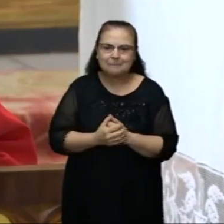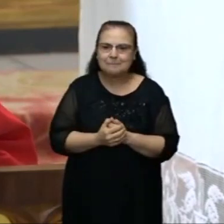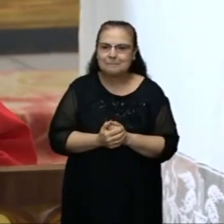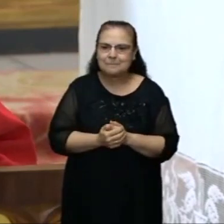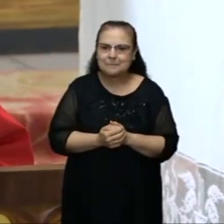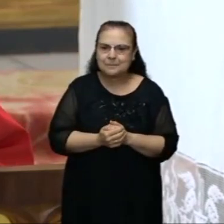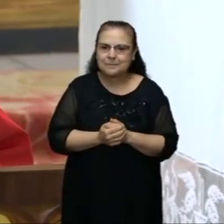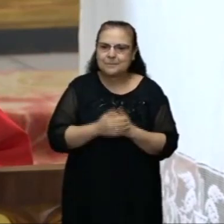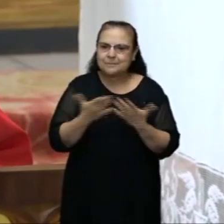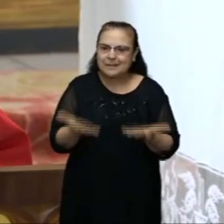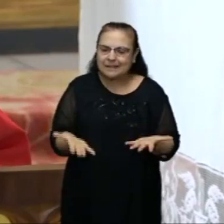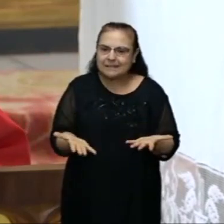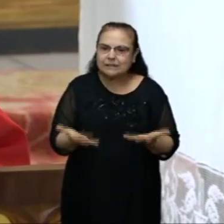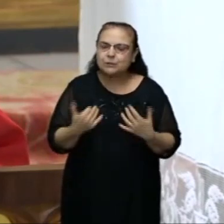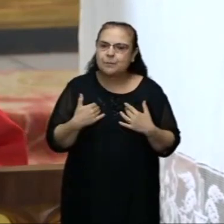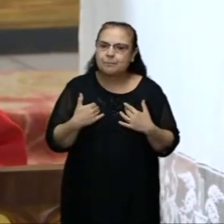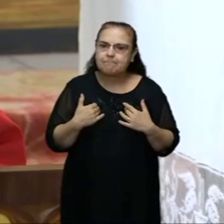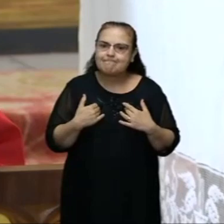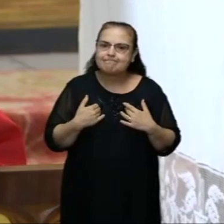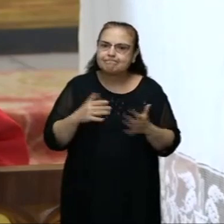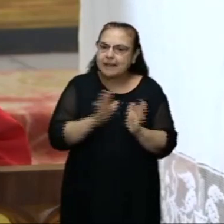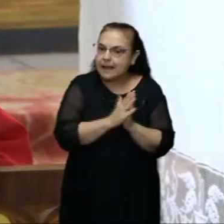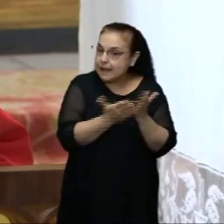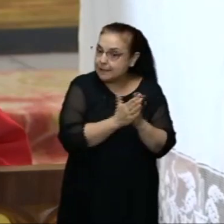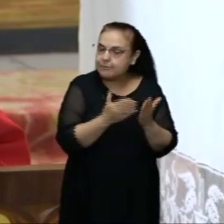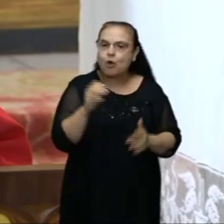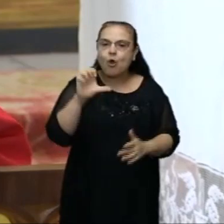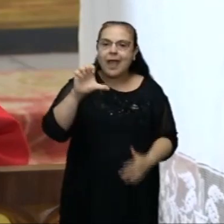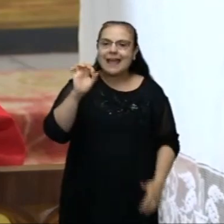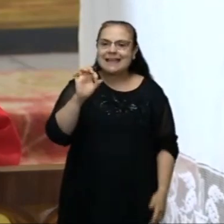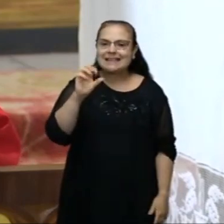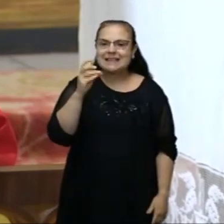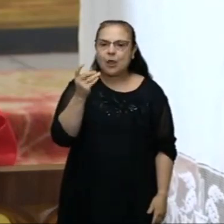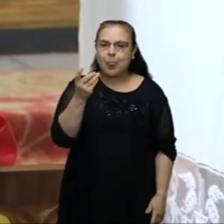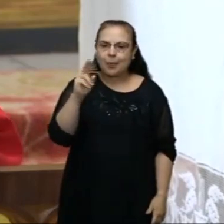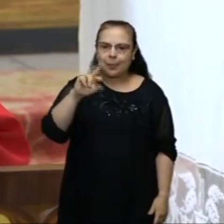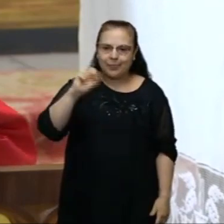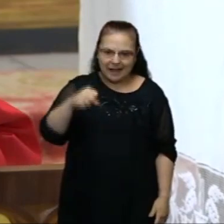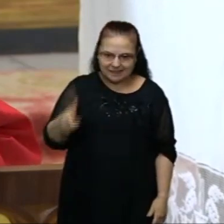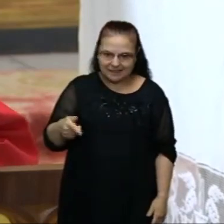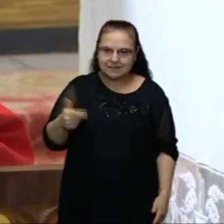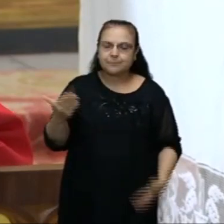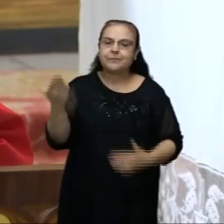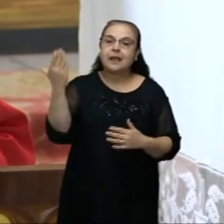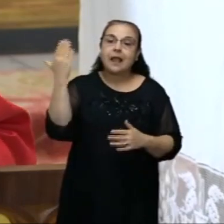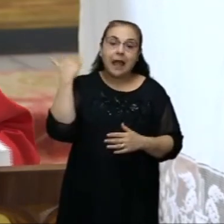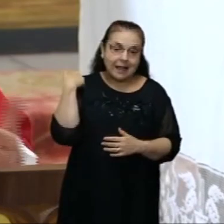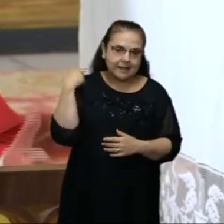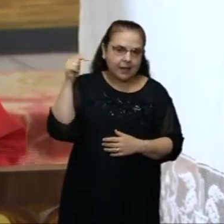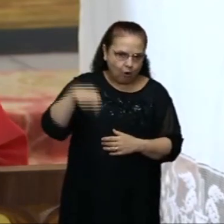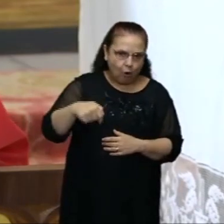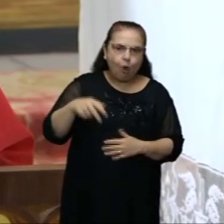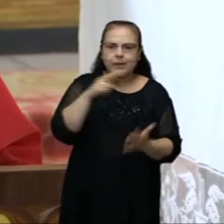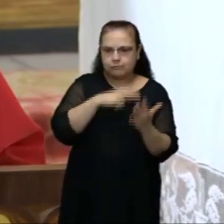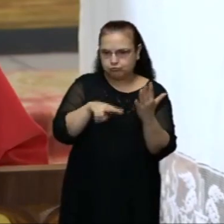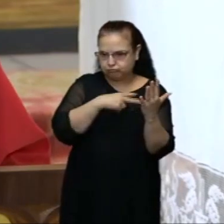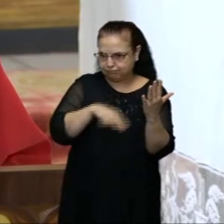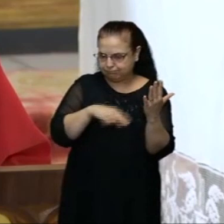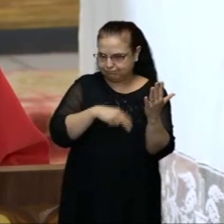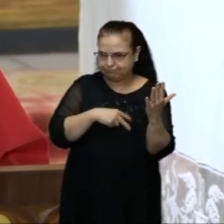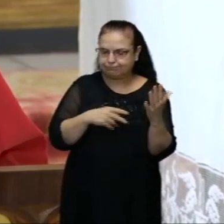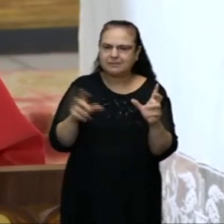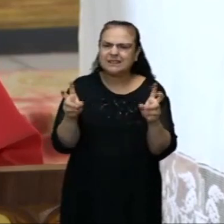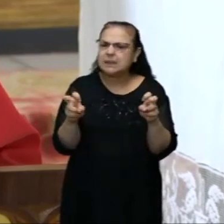Entonces, el libro de Esdras, que tanto ayer como hoy estamos leyendo, nos habla de la reconstrucción